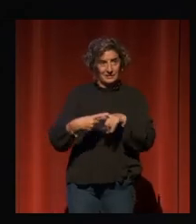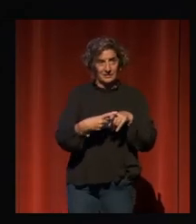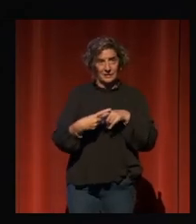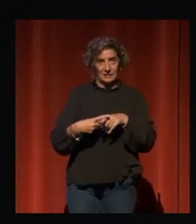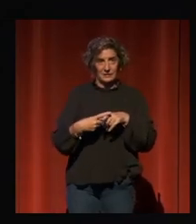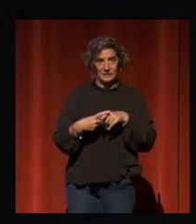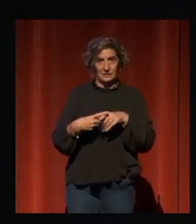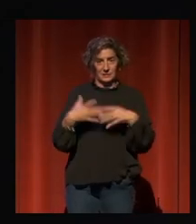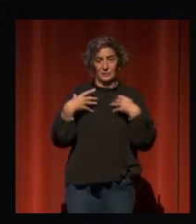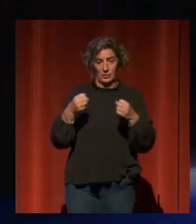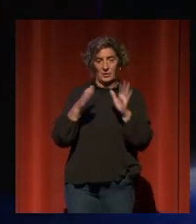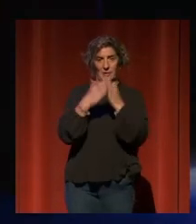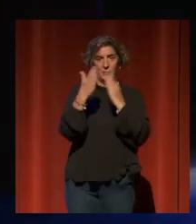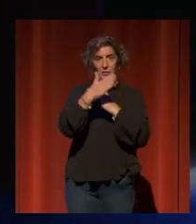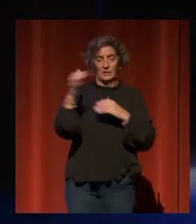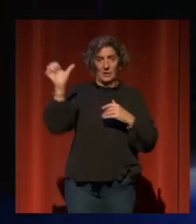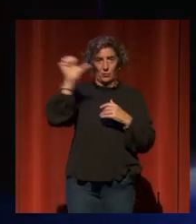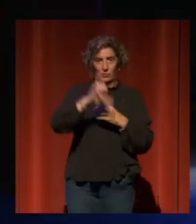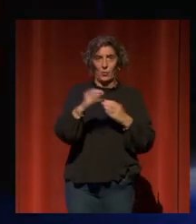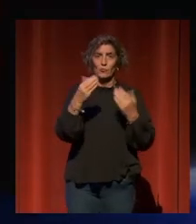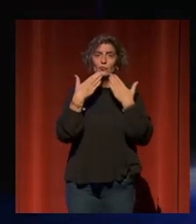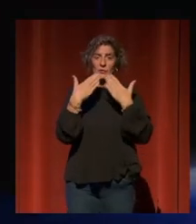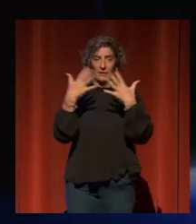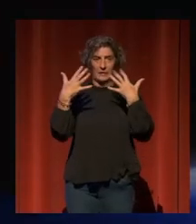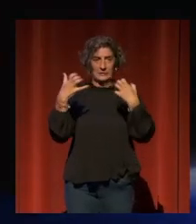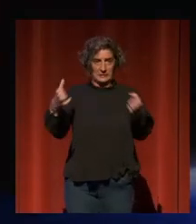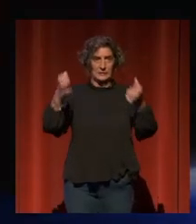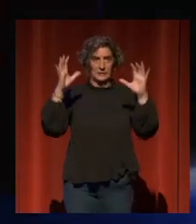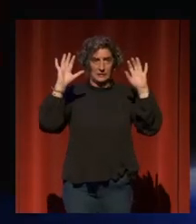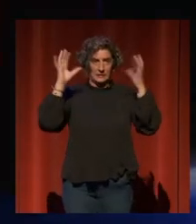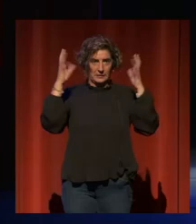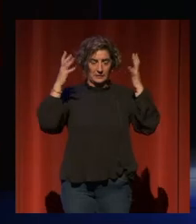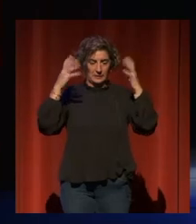autoridades bibliotecarias europeas Muchas gracias